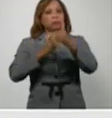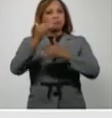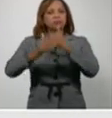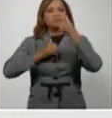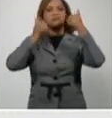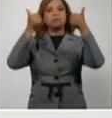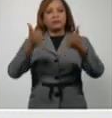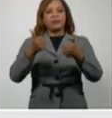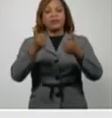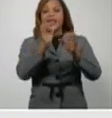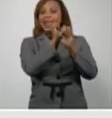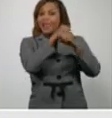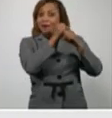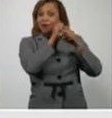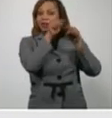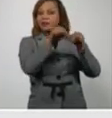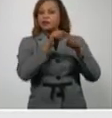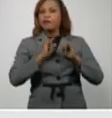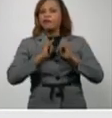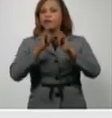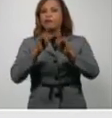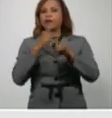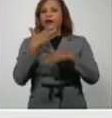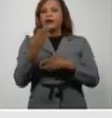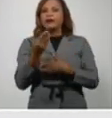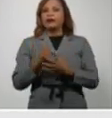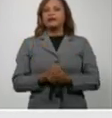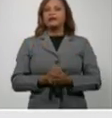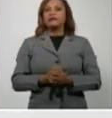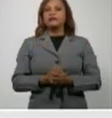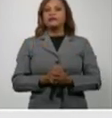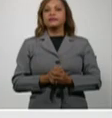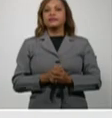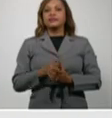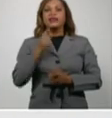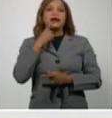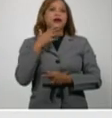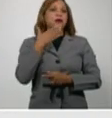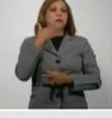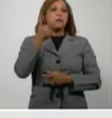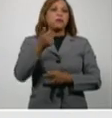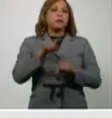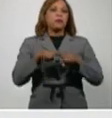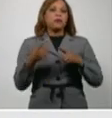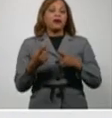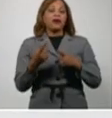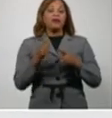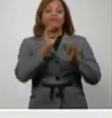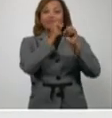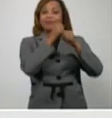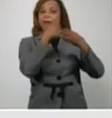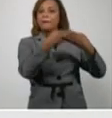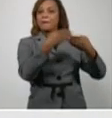laboratorio, como ya se ha informado, le dará a la Isla de la Juventud cierta autonomía a la hora de,